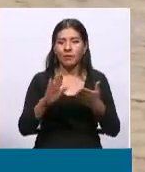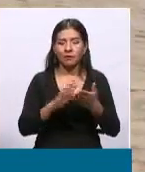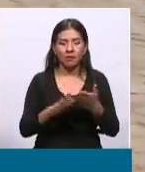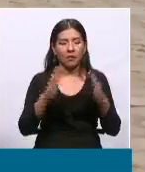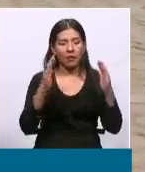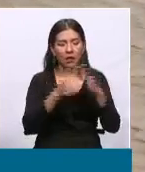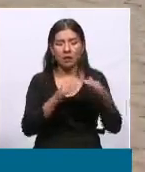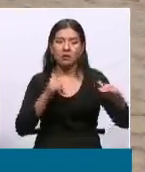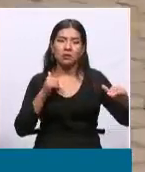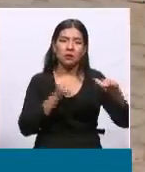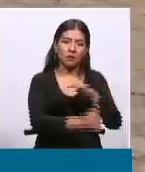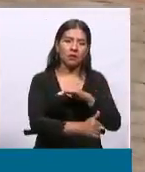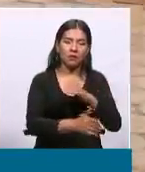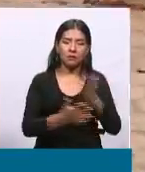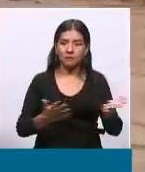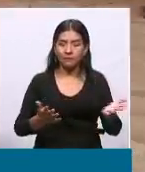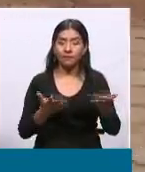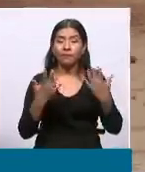Ya están